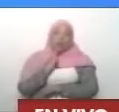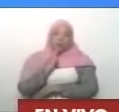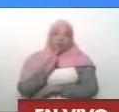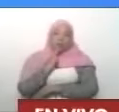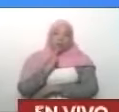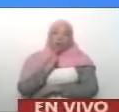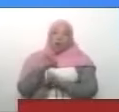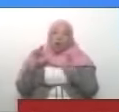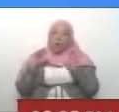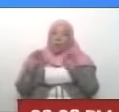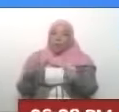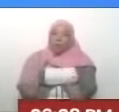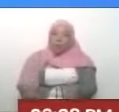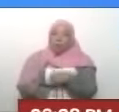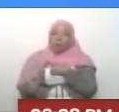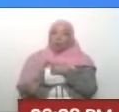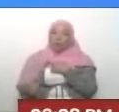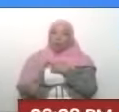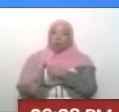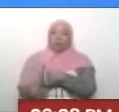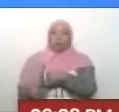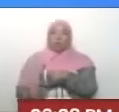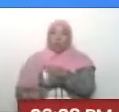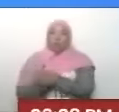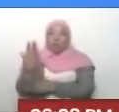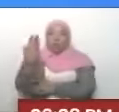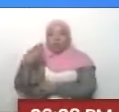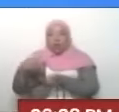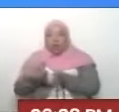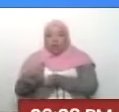fundada en Angostura, en el Orinoco.